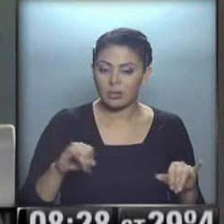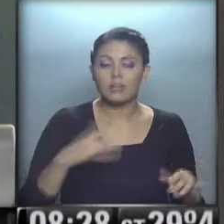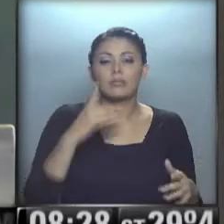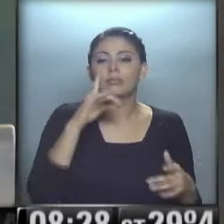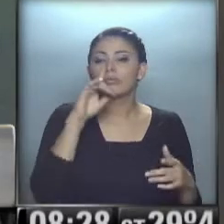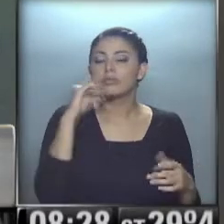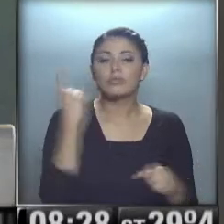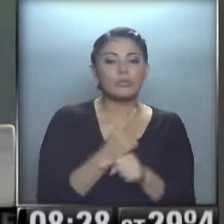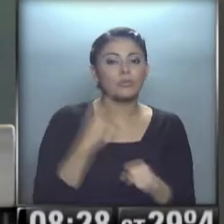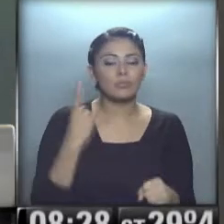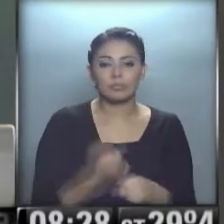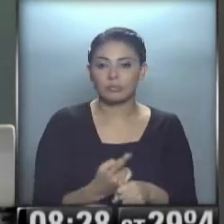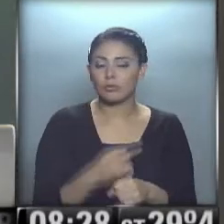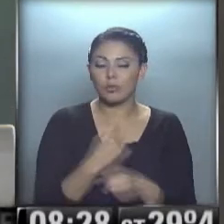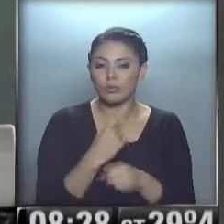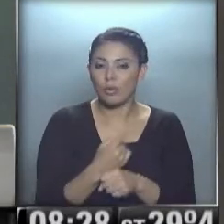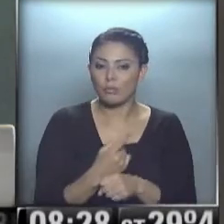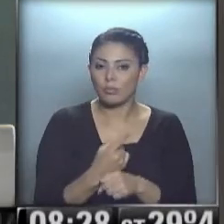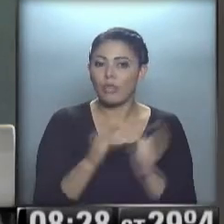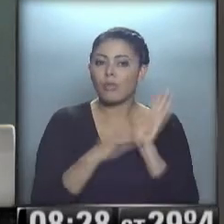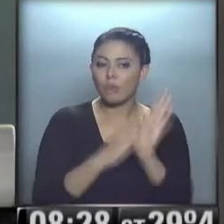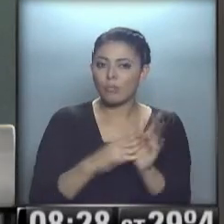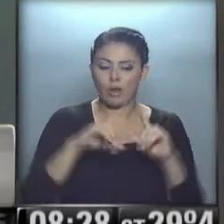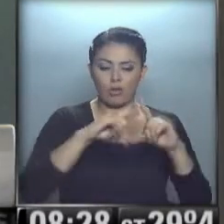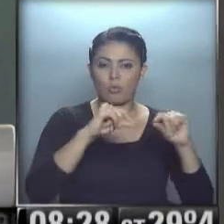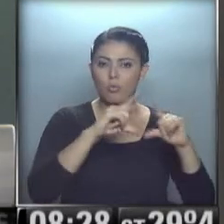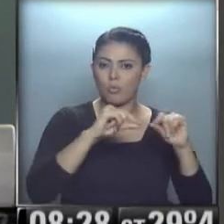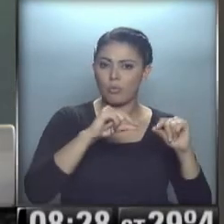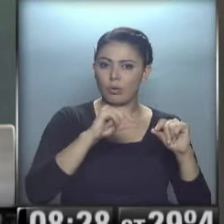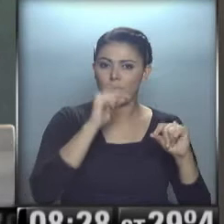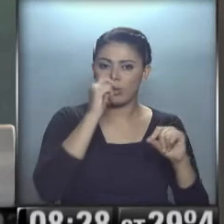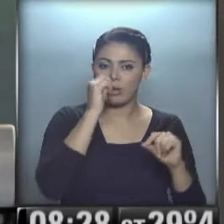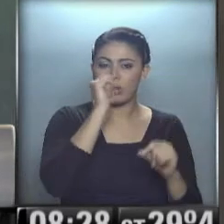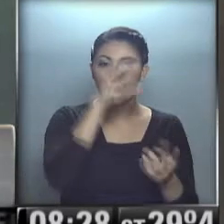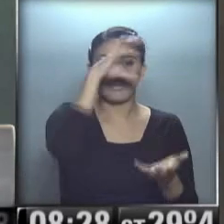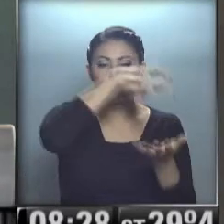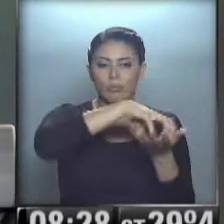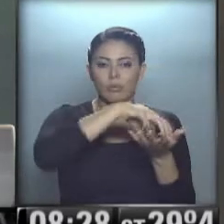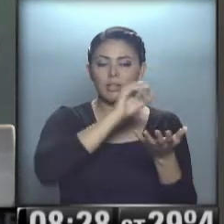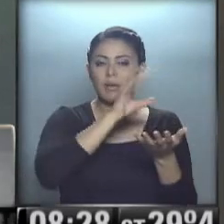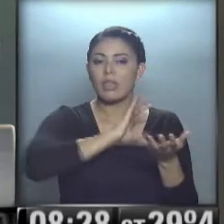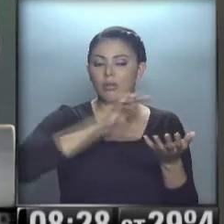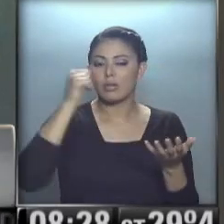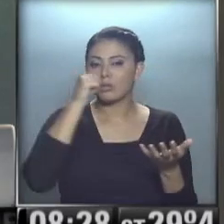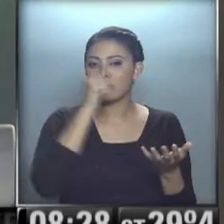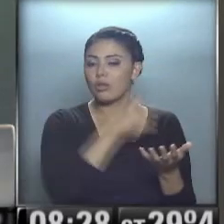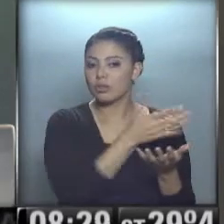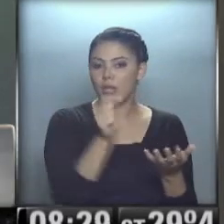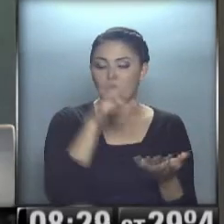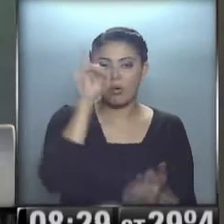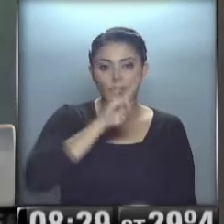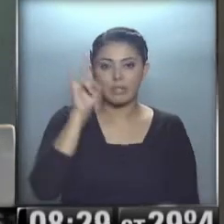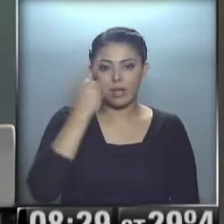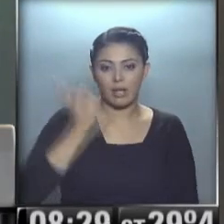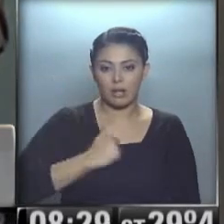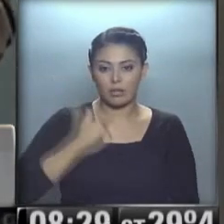ninguna manera es posible corroborar una cifra del Observatorio de Deuda Social que experimenta la Universidad